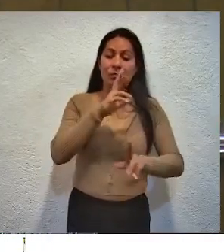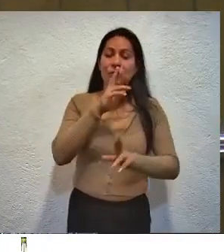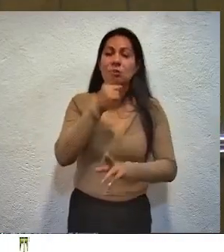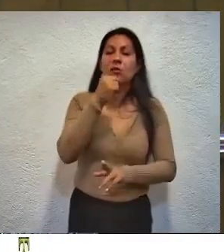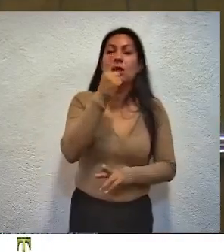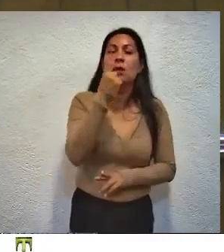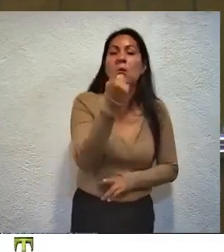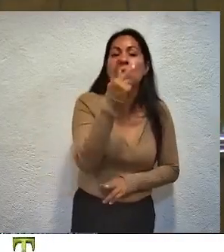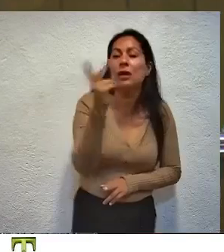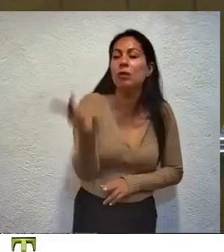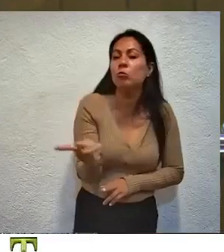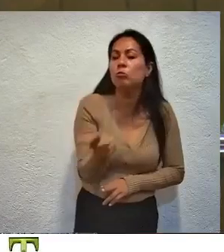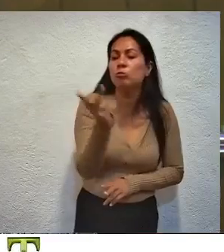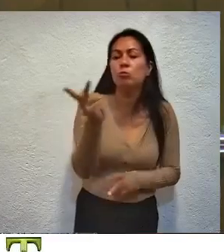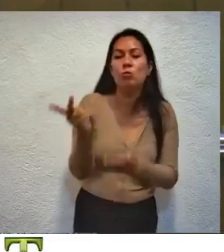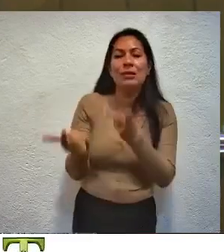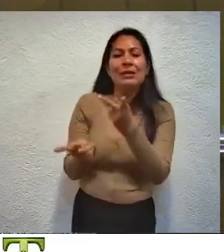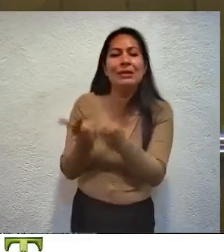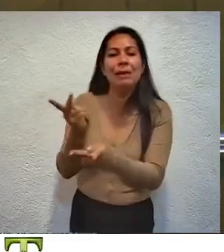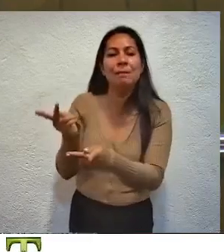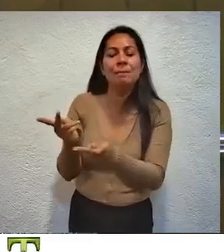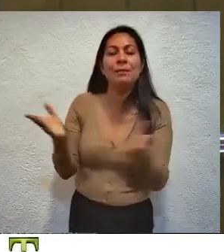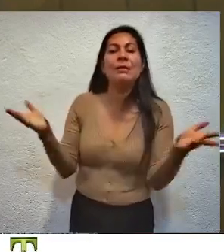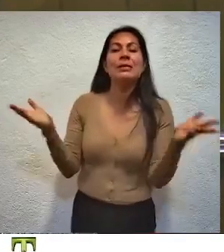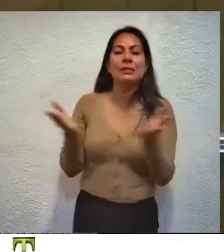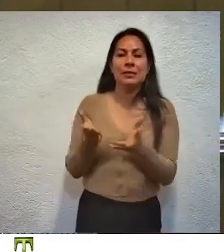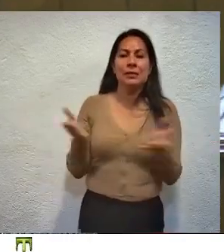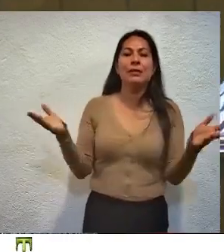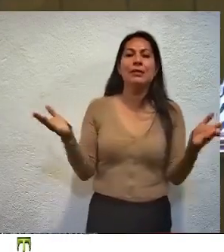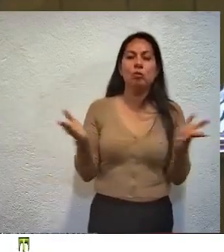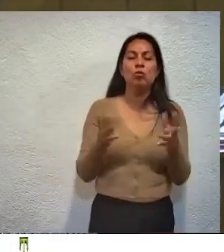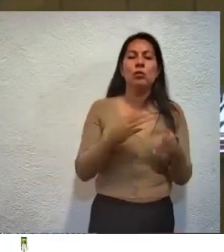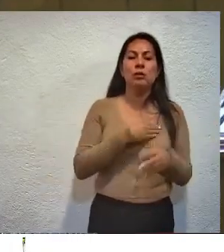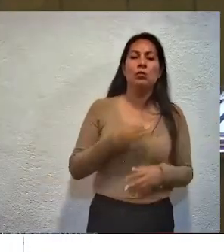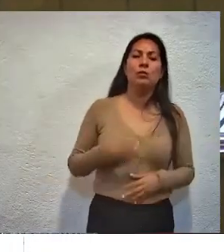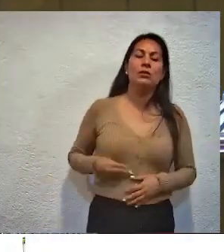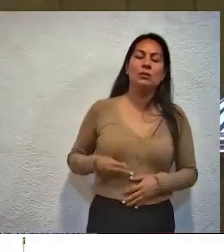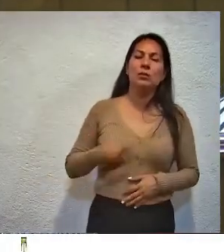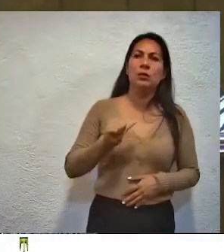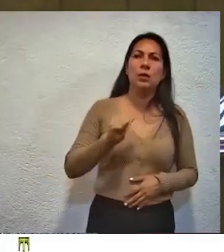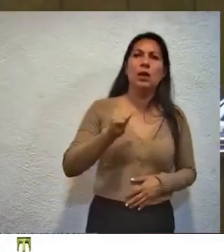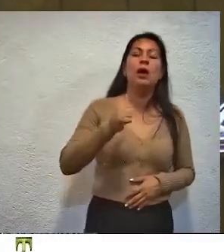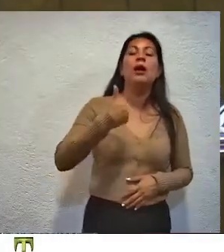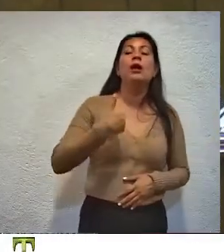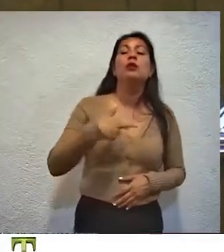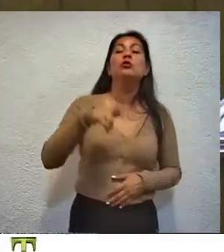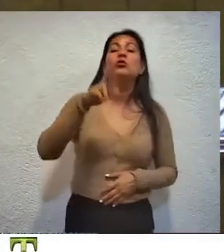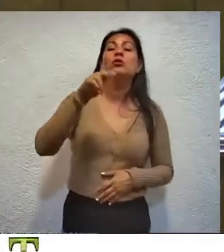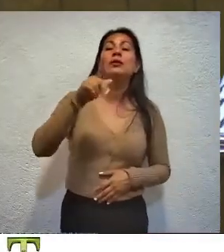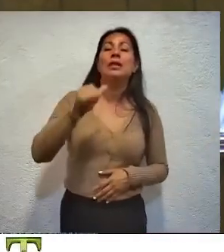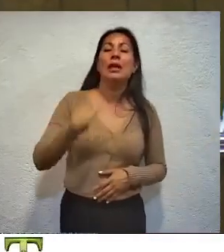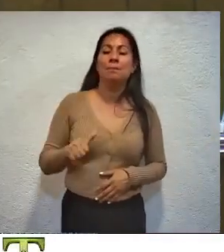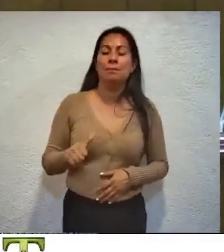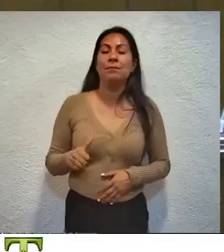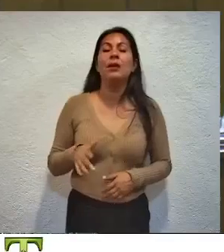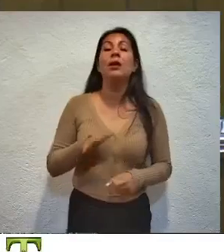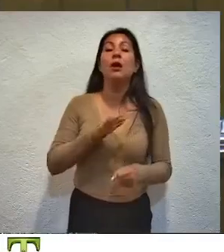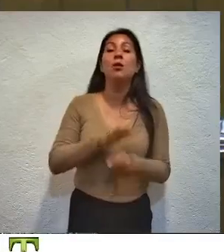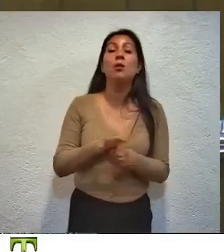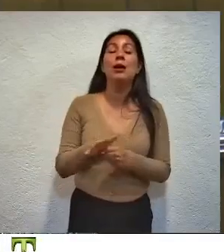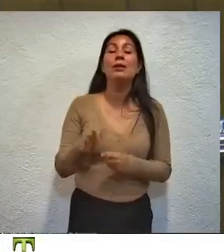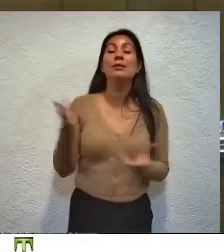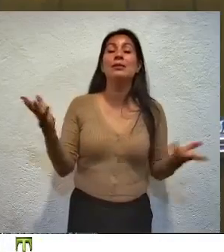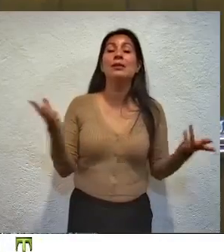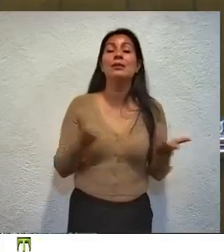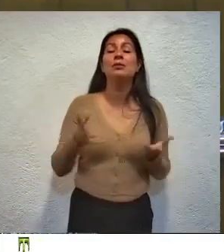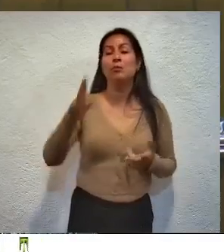una consulta ciudadana justamente que se realizó en el municipio de Ayutla de los Libres, en la que se